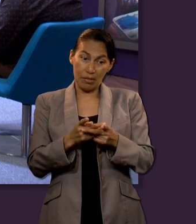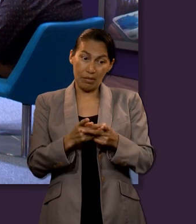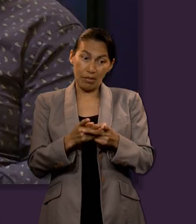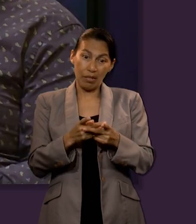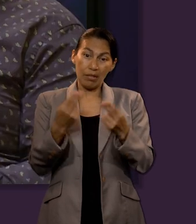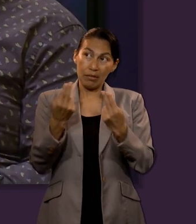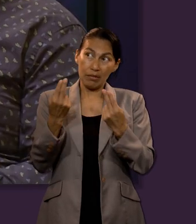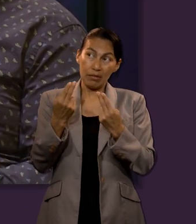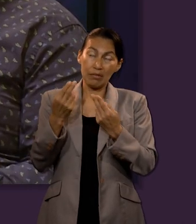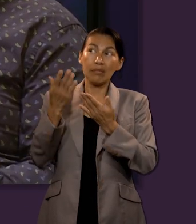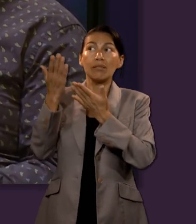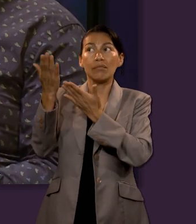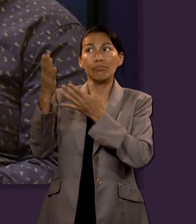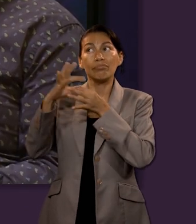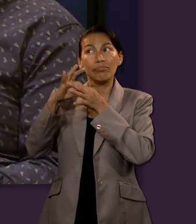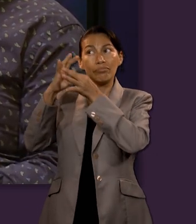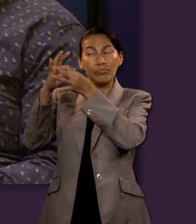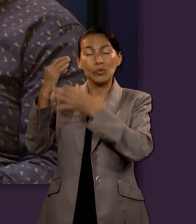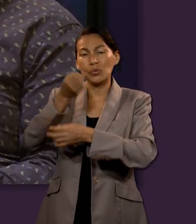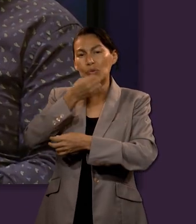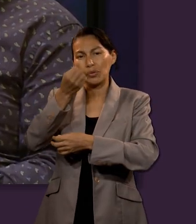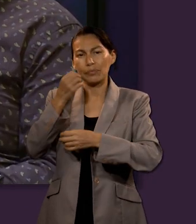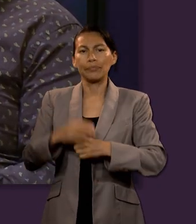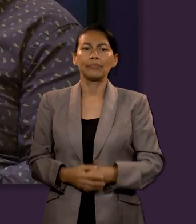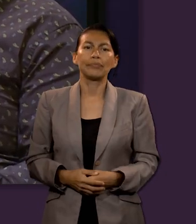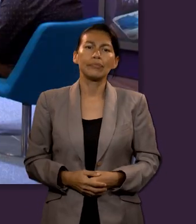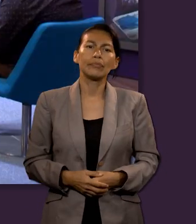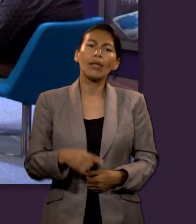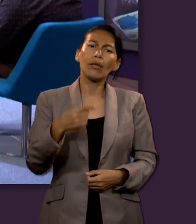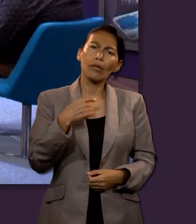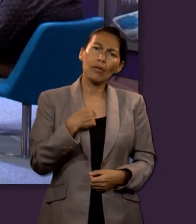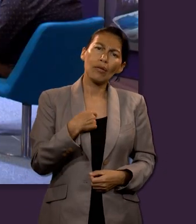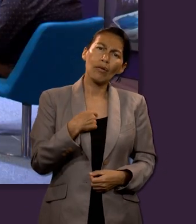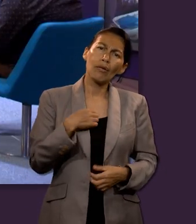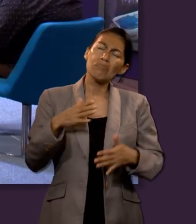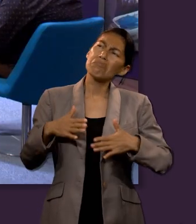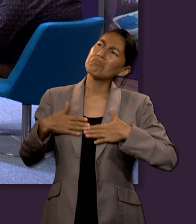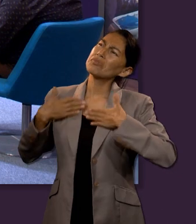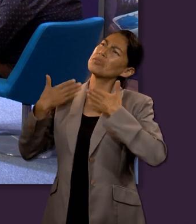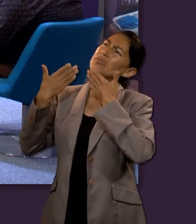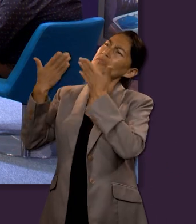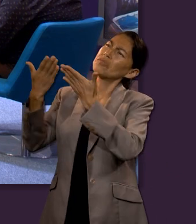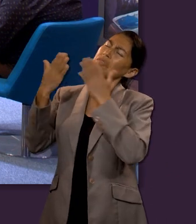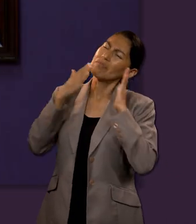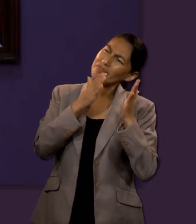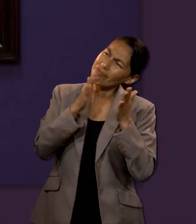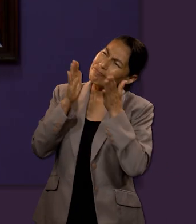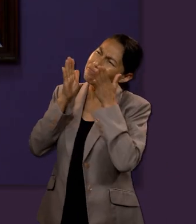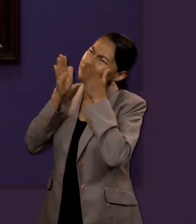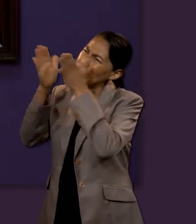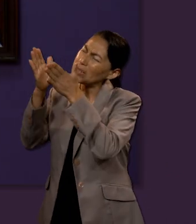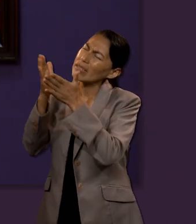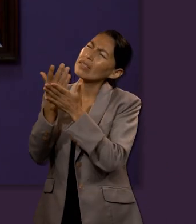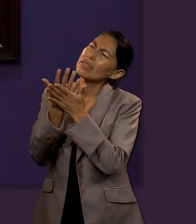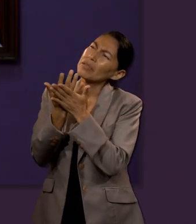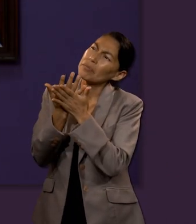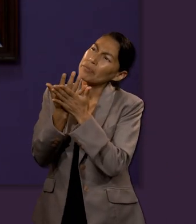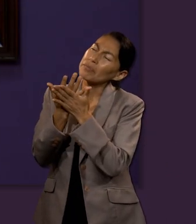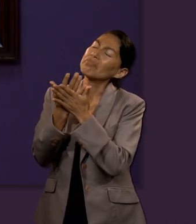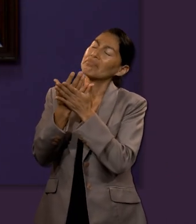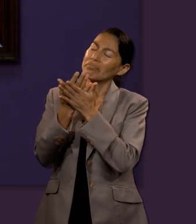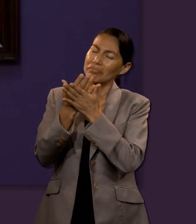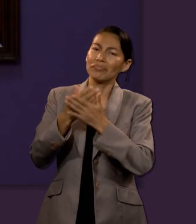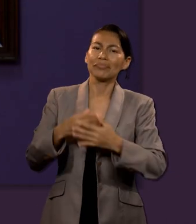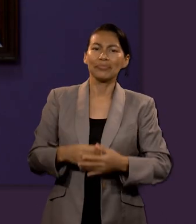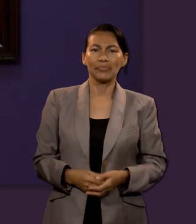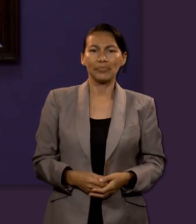soy y si me falta relacionarme con dios para obtener este fruto yo me quedo con la parte de debilitarnos en el señor confiar en él